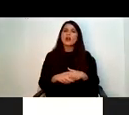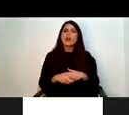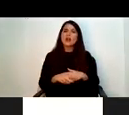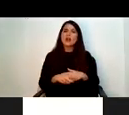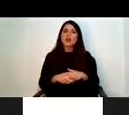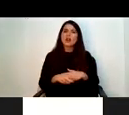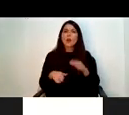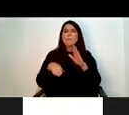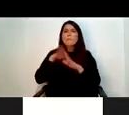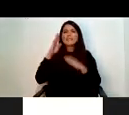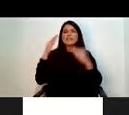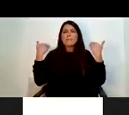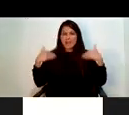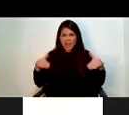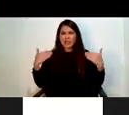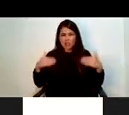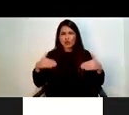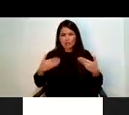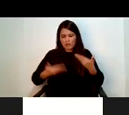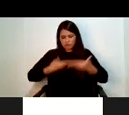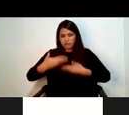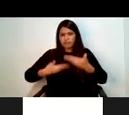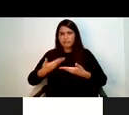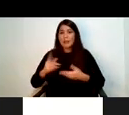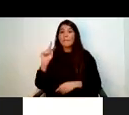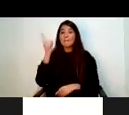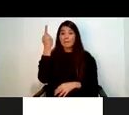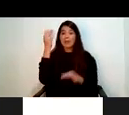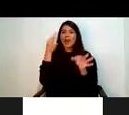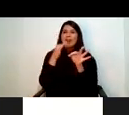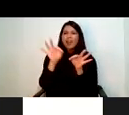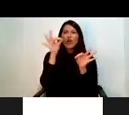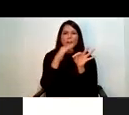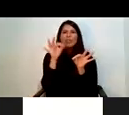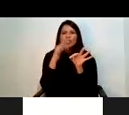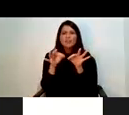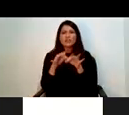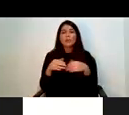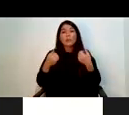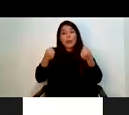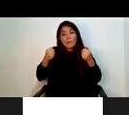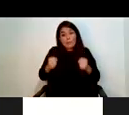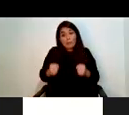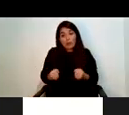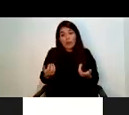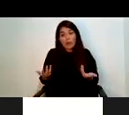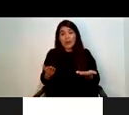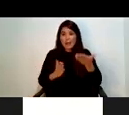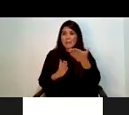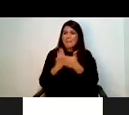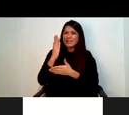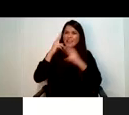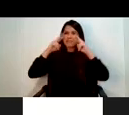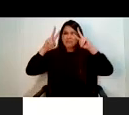lo más práctico. La primera recomendación para poder empezar a